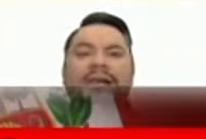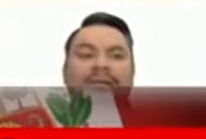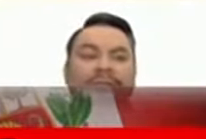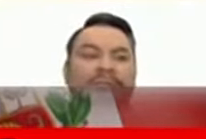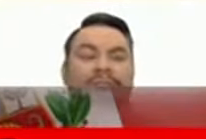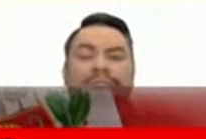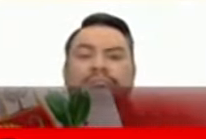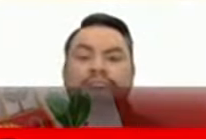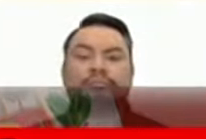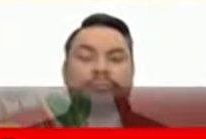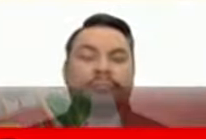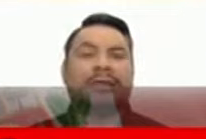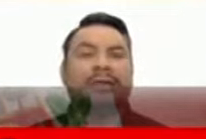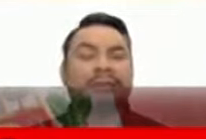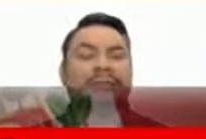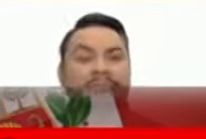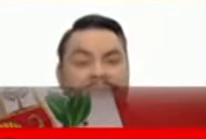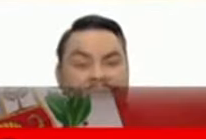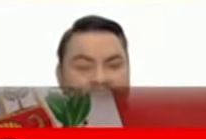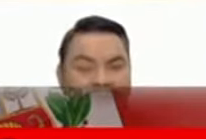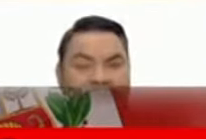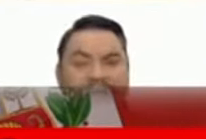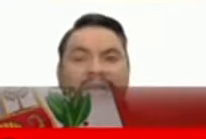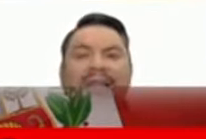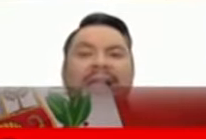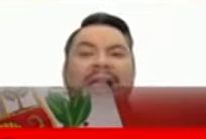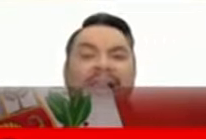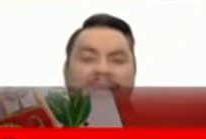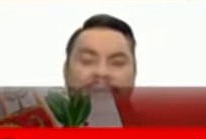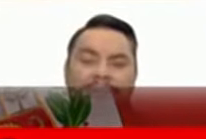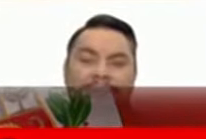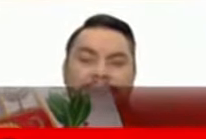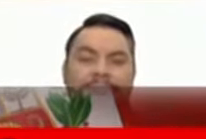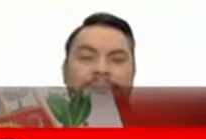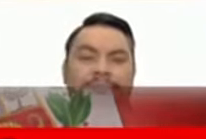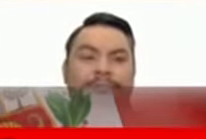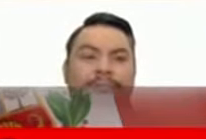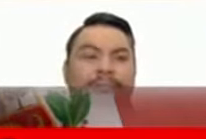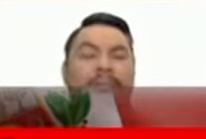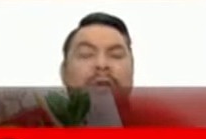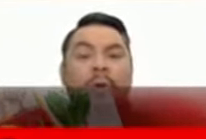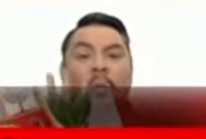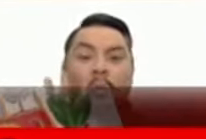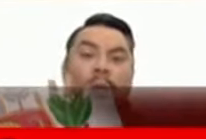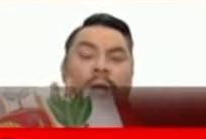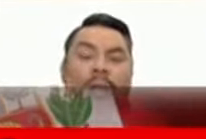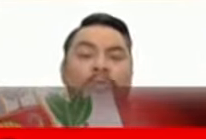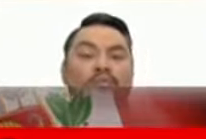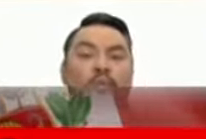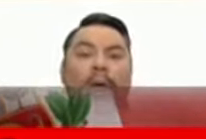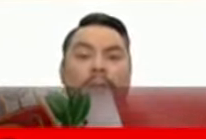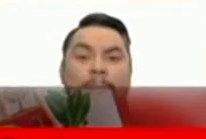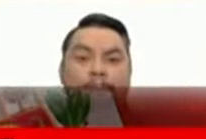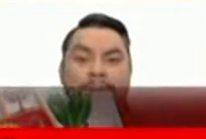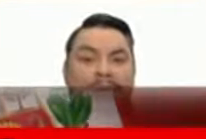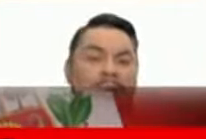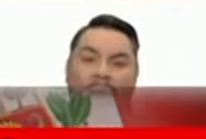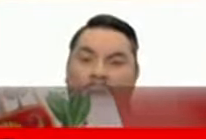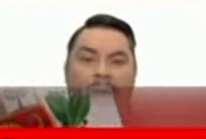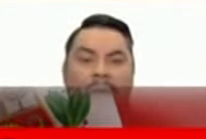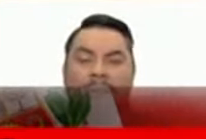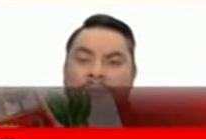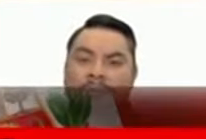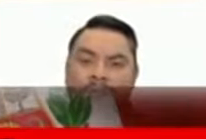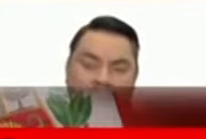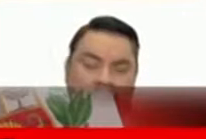en reemplazo de la exministra Leslie Urtiaga. Cuatro despachos del